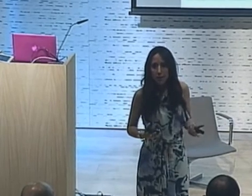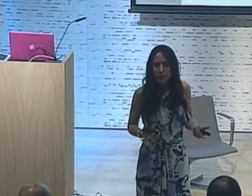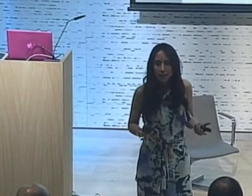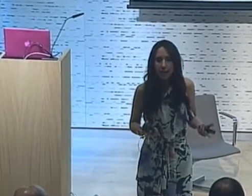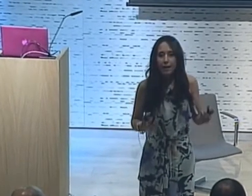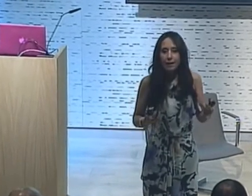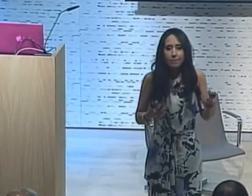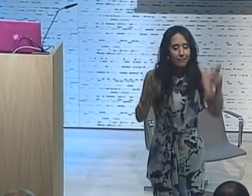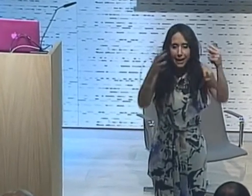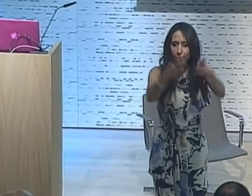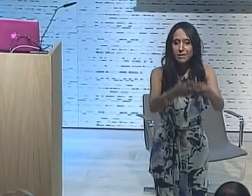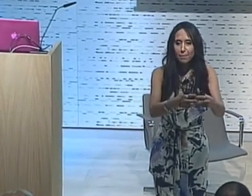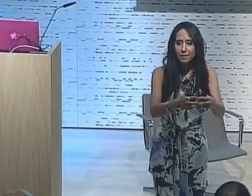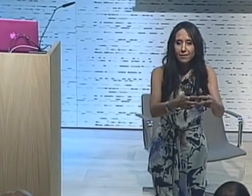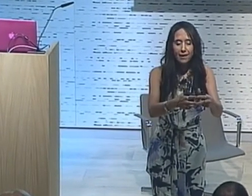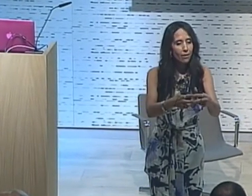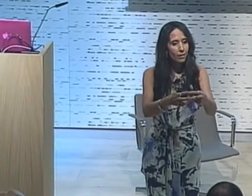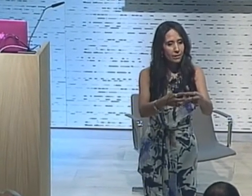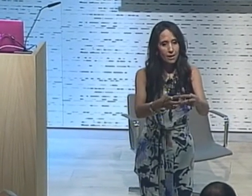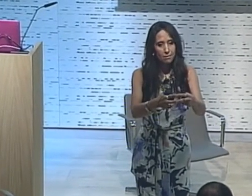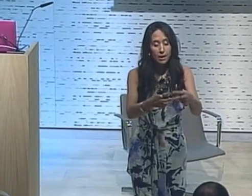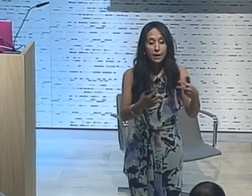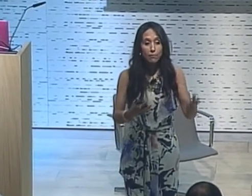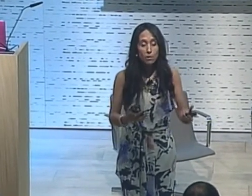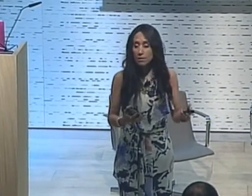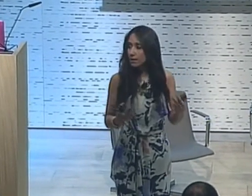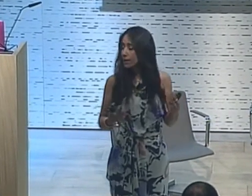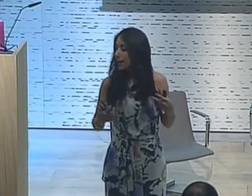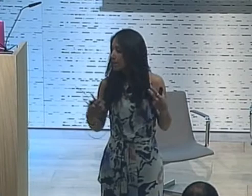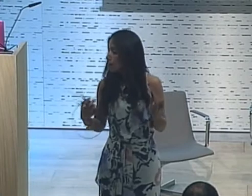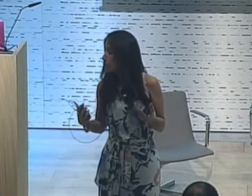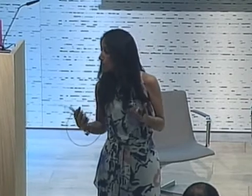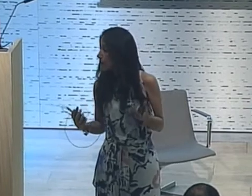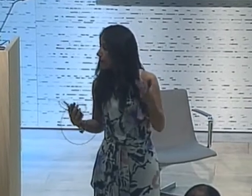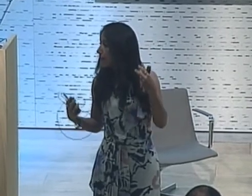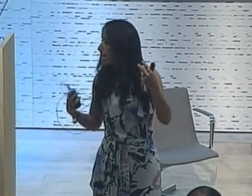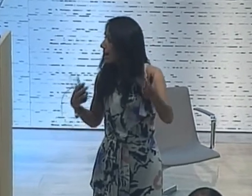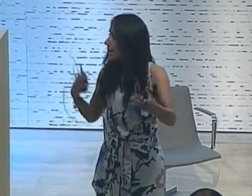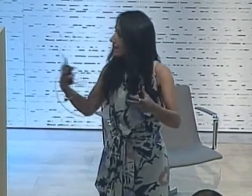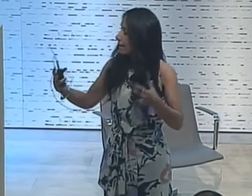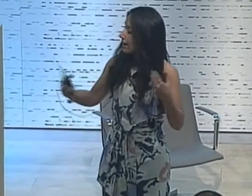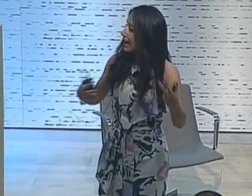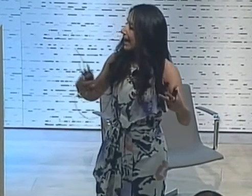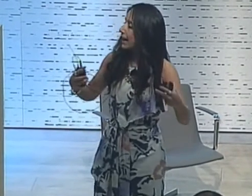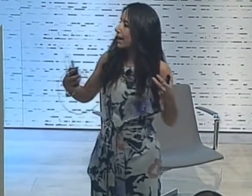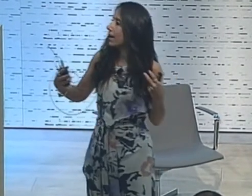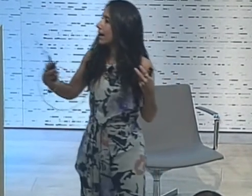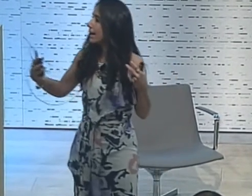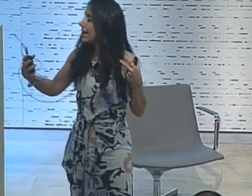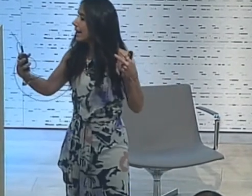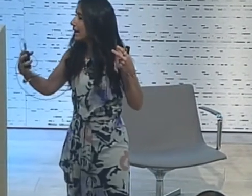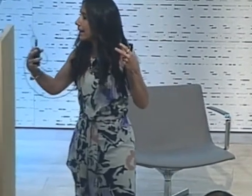que sucede es que quedó ese aprendizaje conectado. Y entonces, entre más